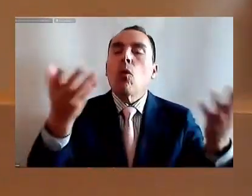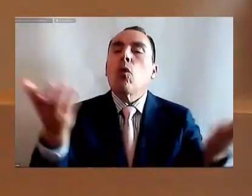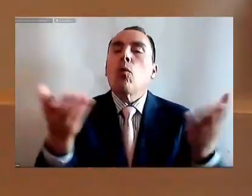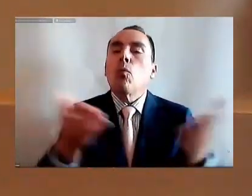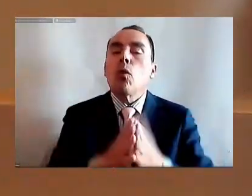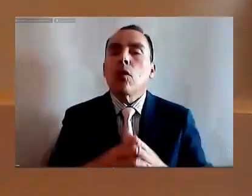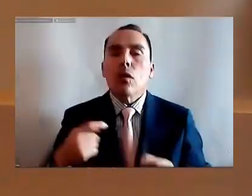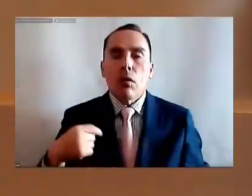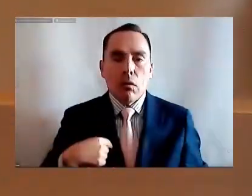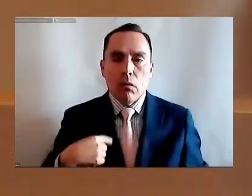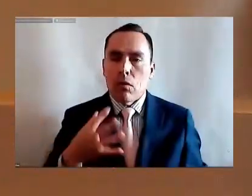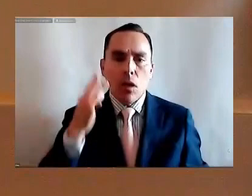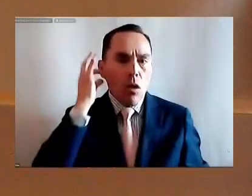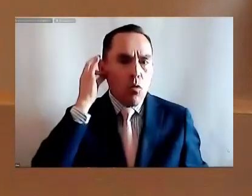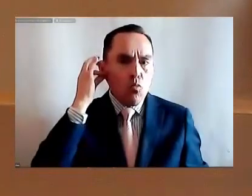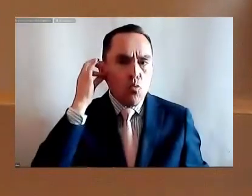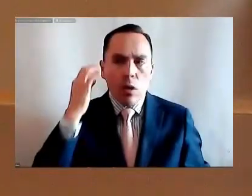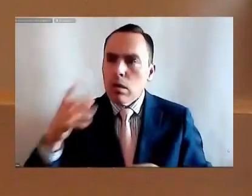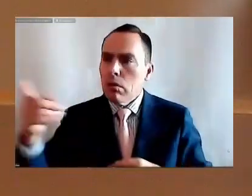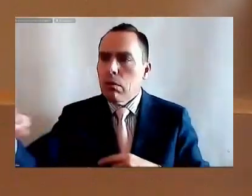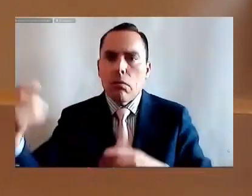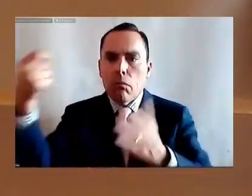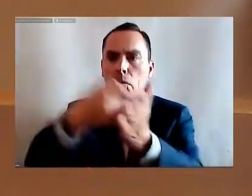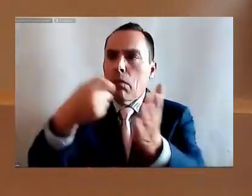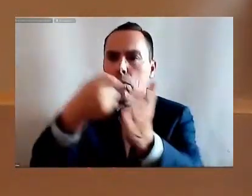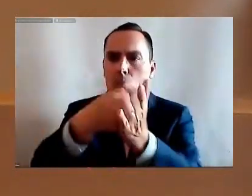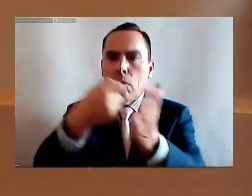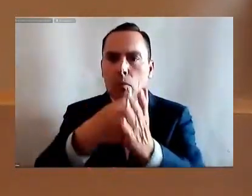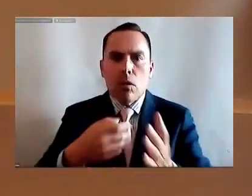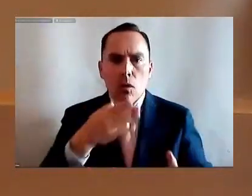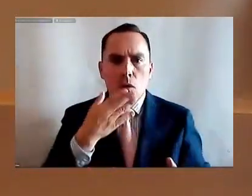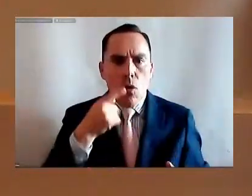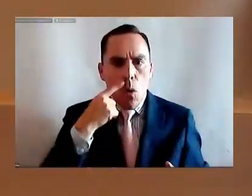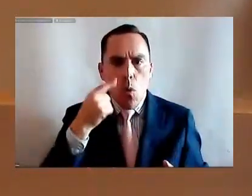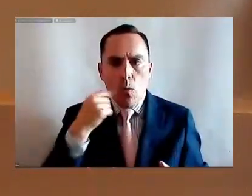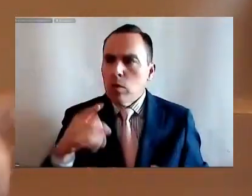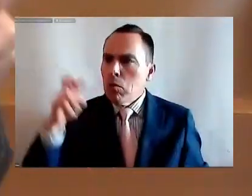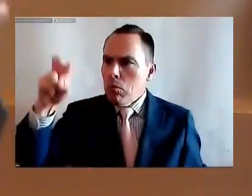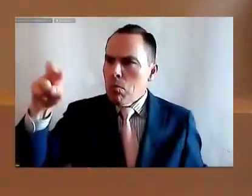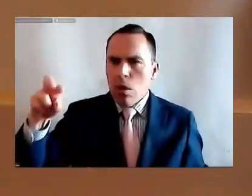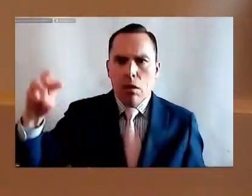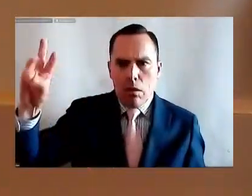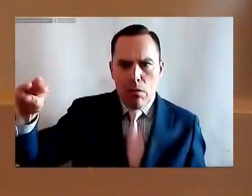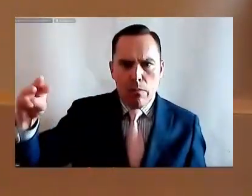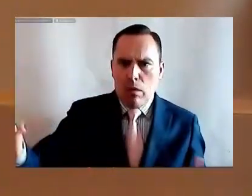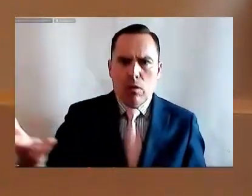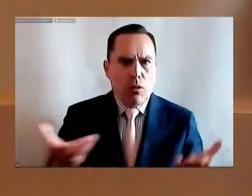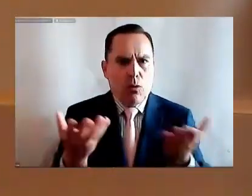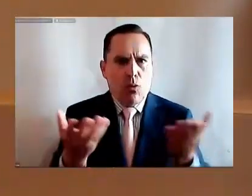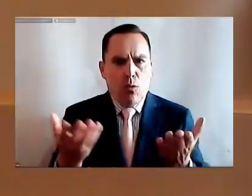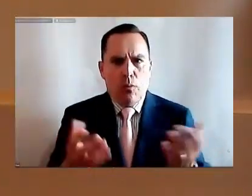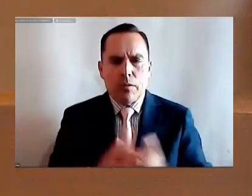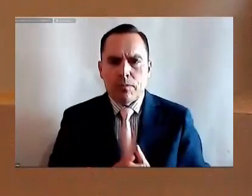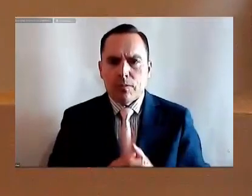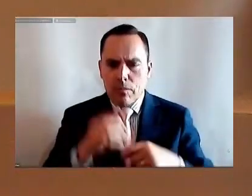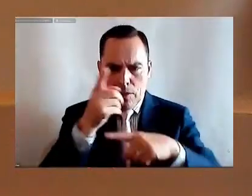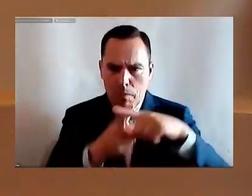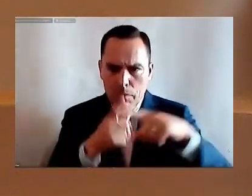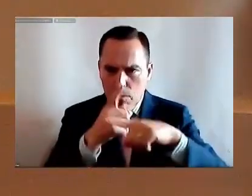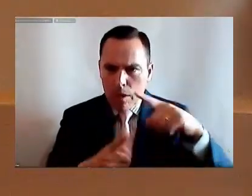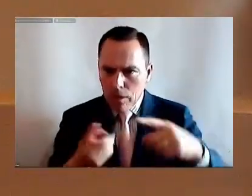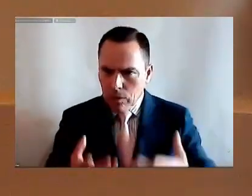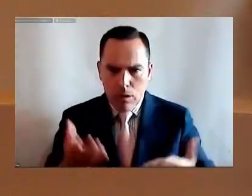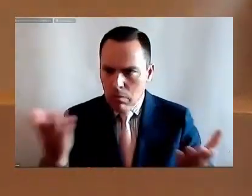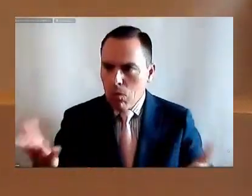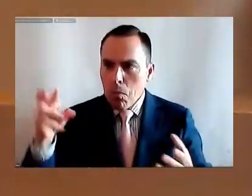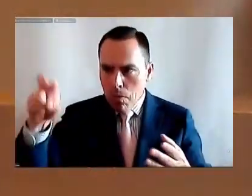de la madre tenga que pagar la sala cuna y no el empleador del padre, que ambos deberán concurrir a medias con el pago de sala cuna,